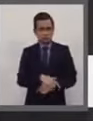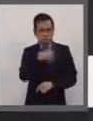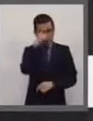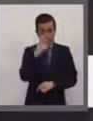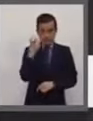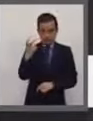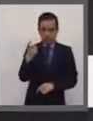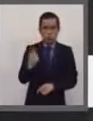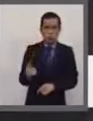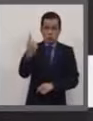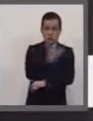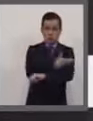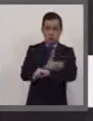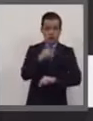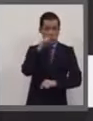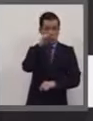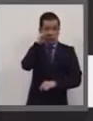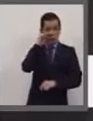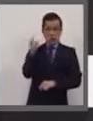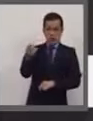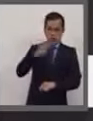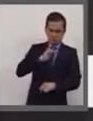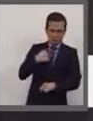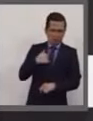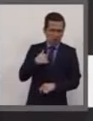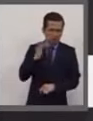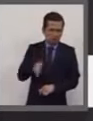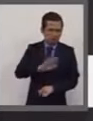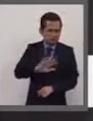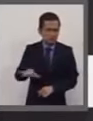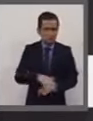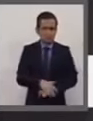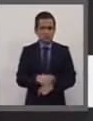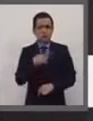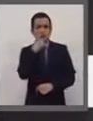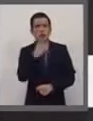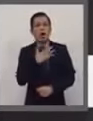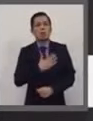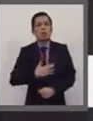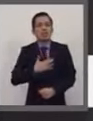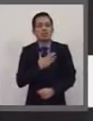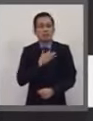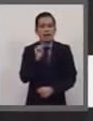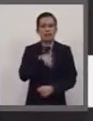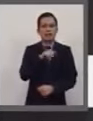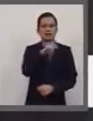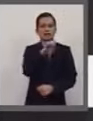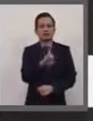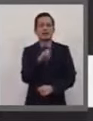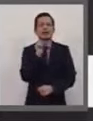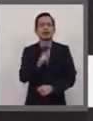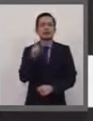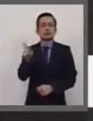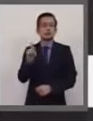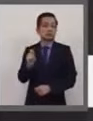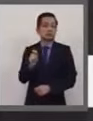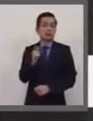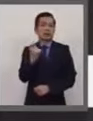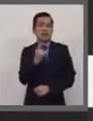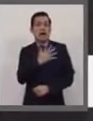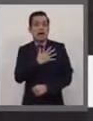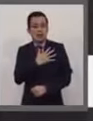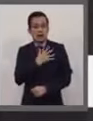que me emitió una compañera aquí en el pleno. Solo digo, amante, diccionario de la Real Academia Española, que ama,